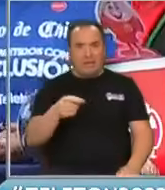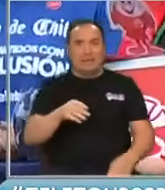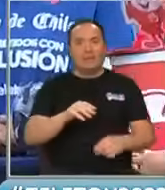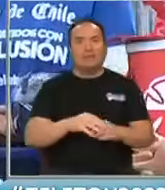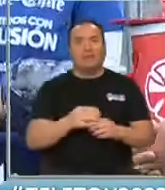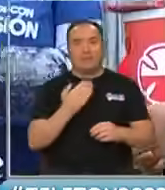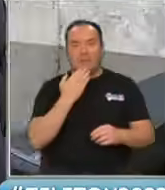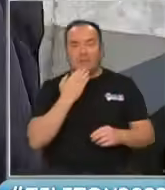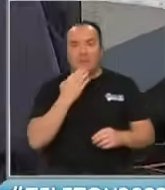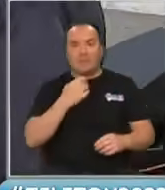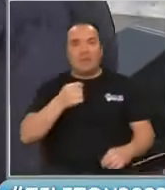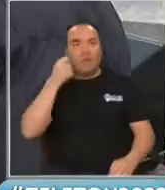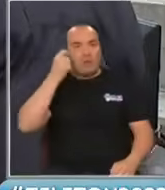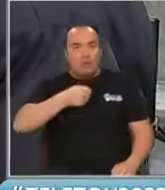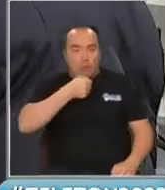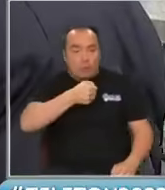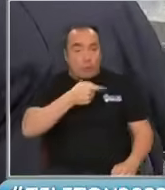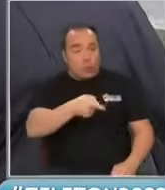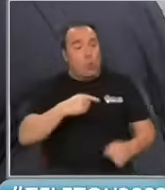donación. Juliana, ¿contenta?